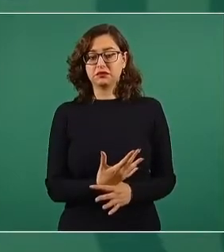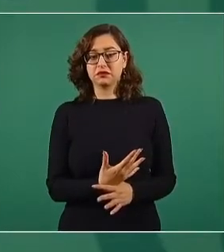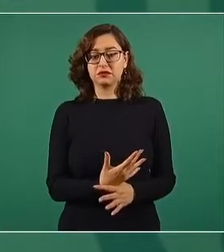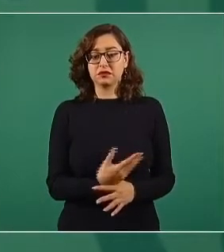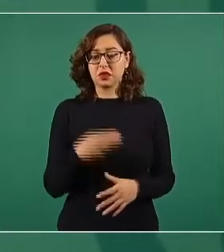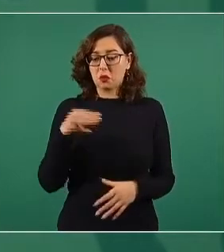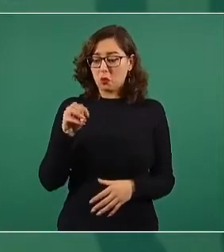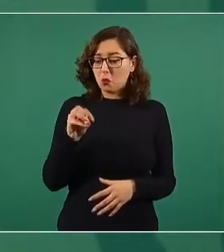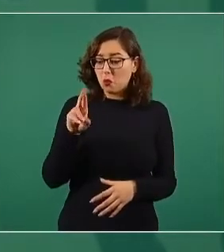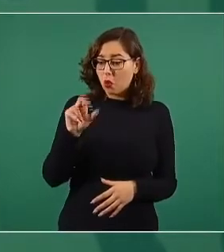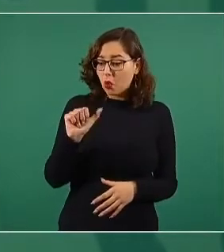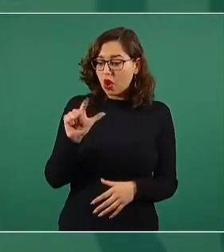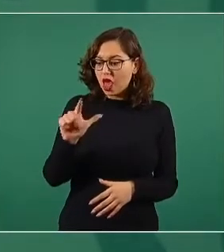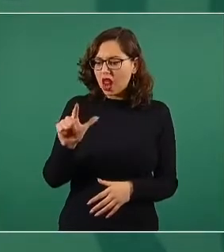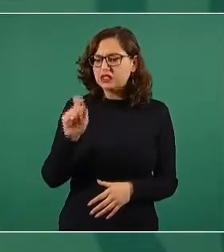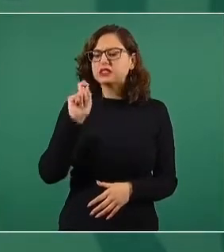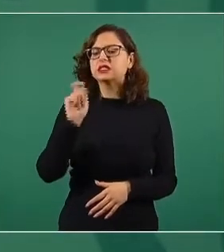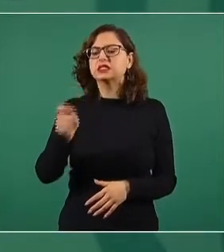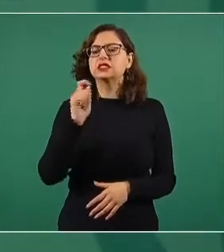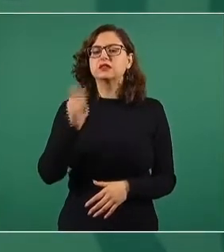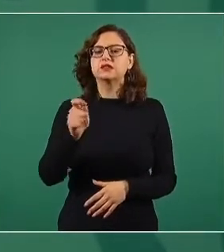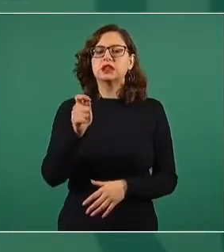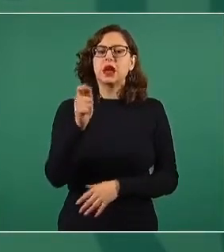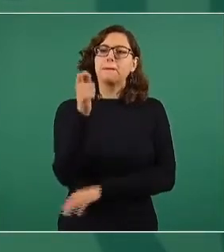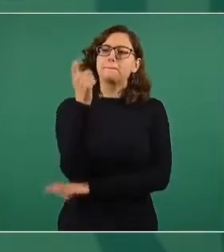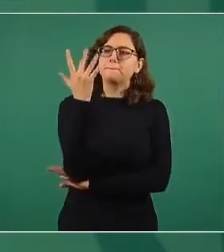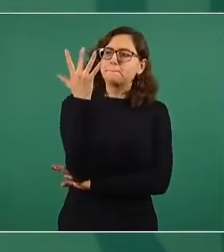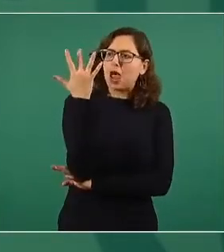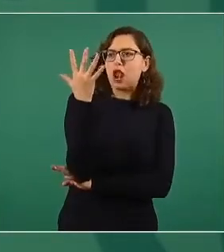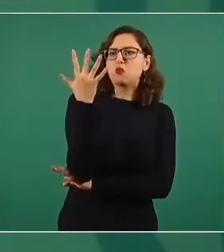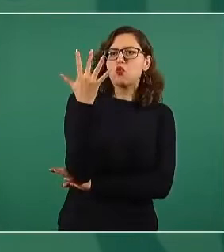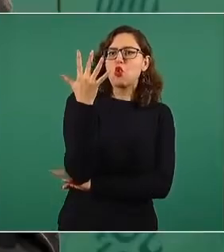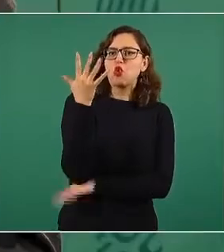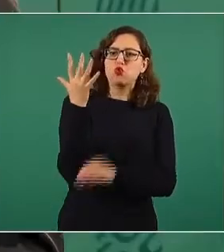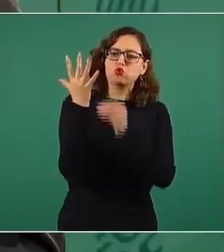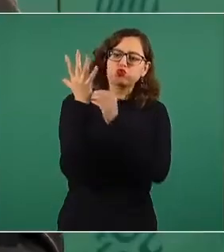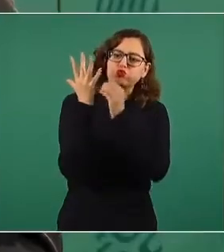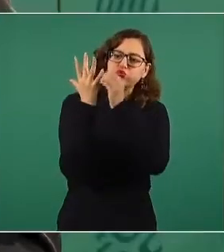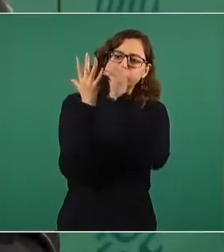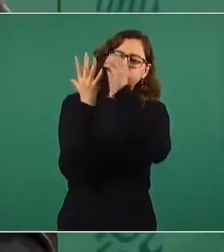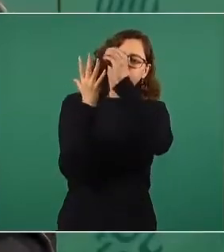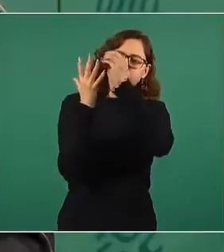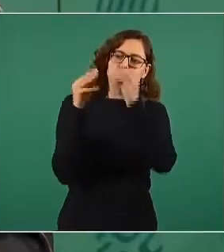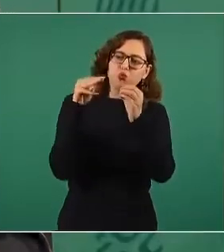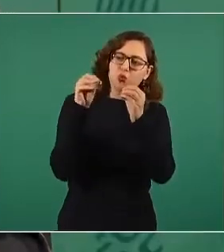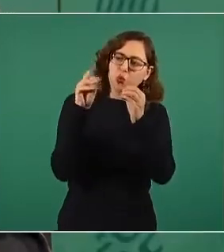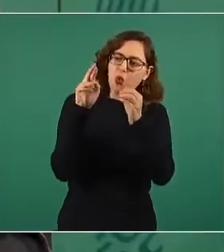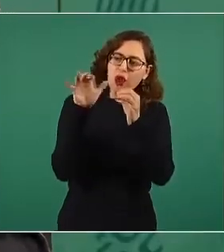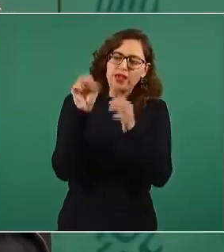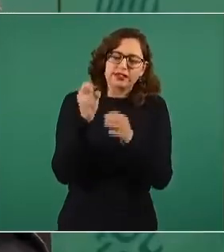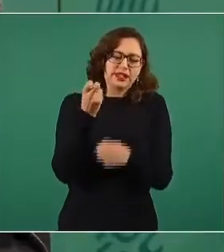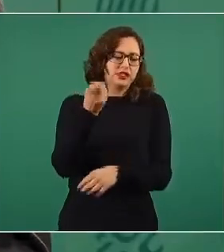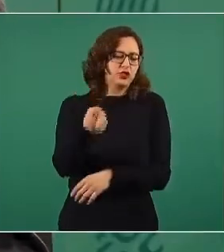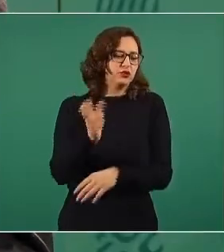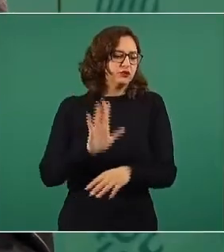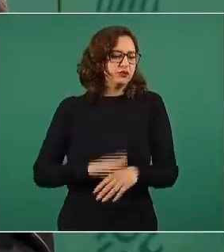la moral es un árbol que da moras y que sirve para... Pues eso creció mucho.